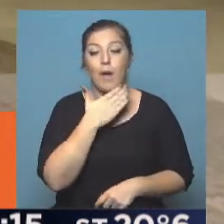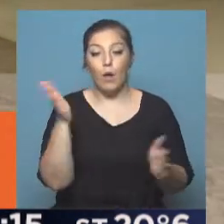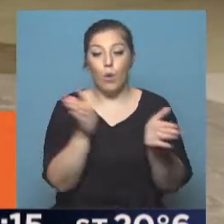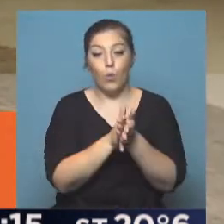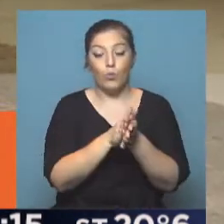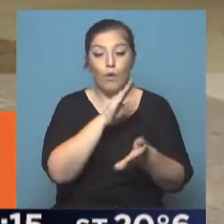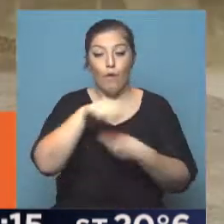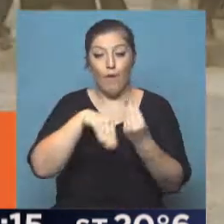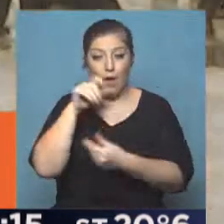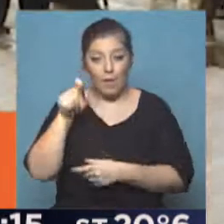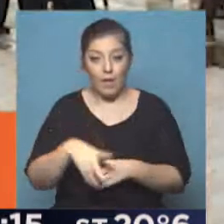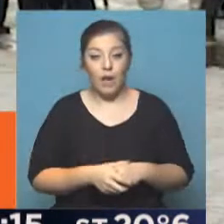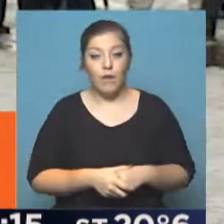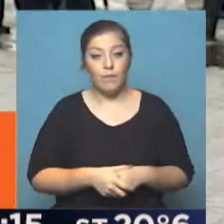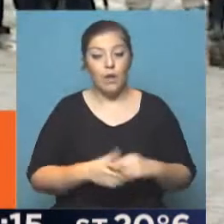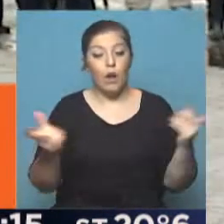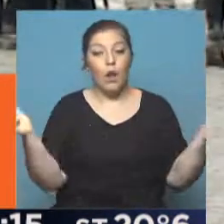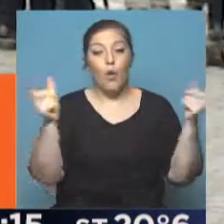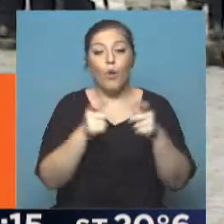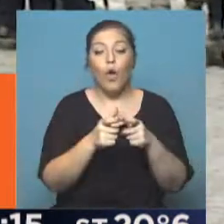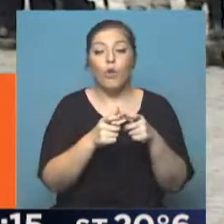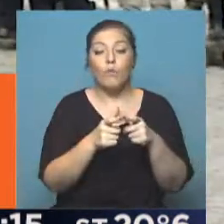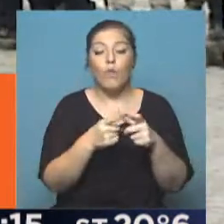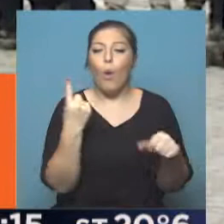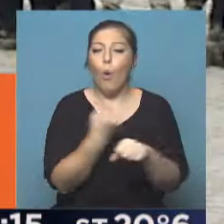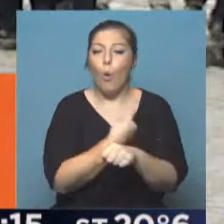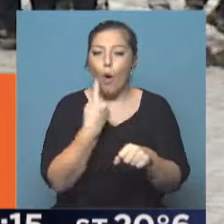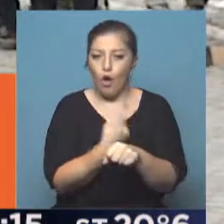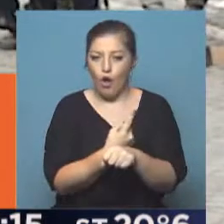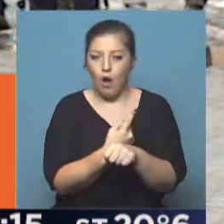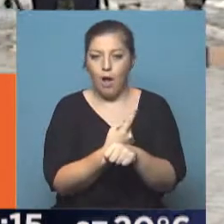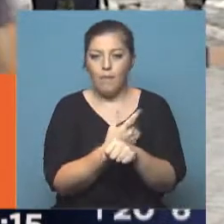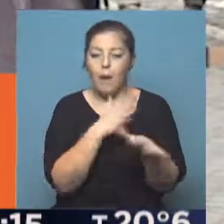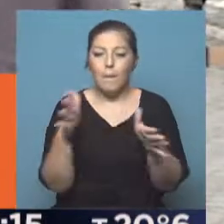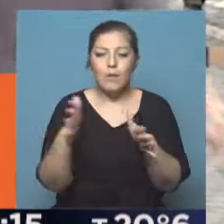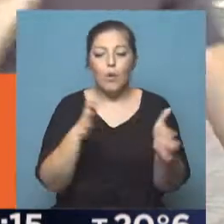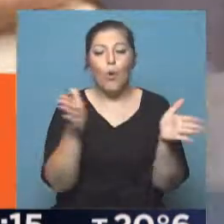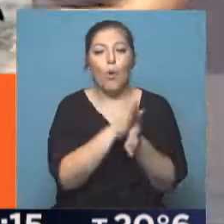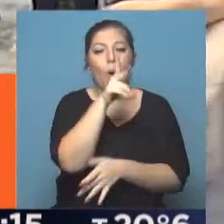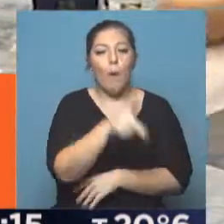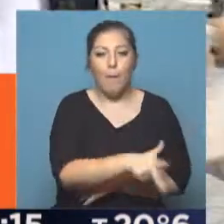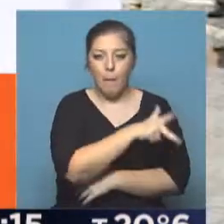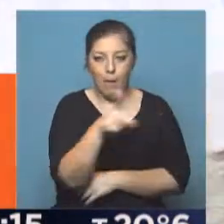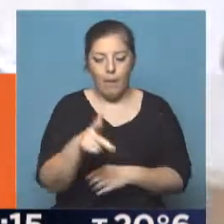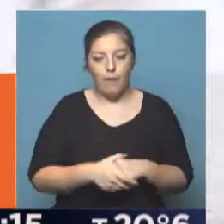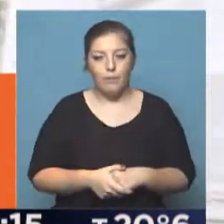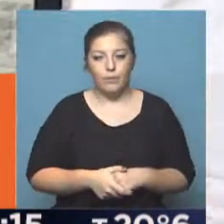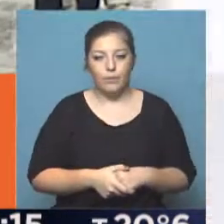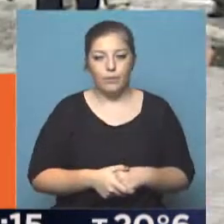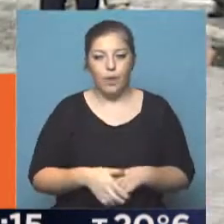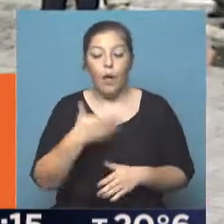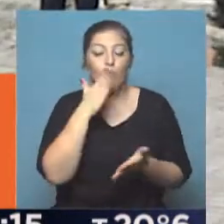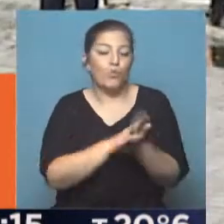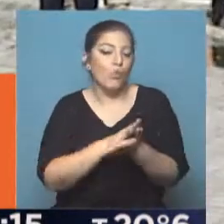con su familia, mantuvo una reunión de casi una hora con el Papa Francisco. Han abarcado